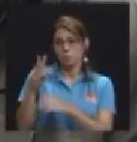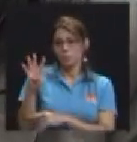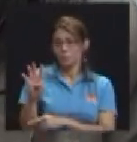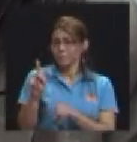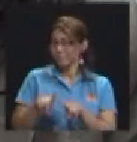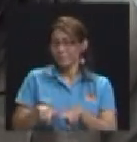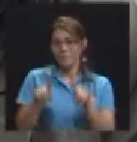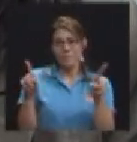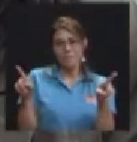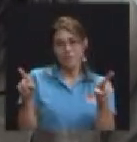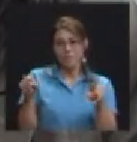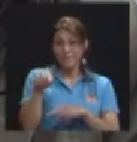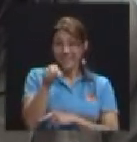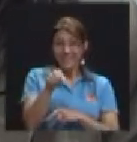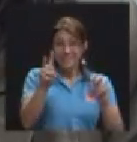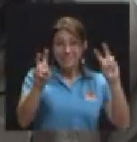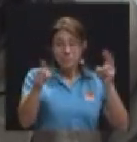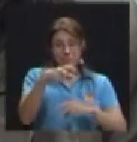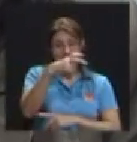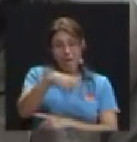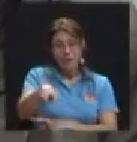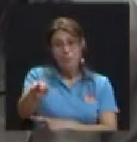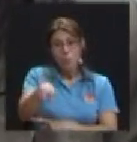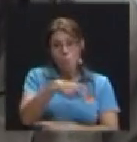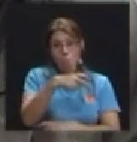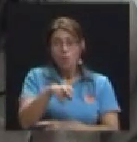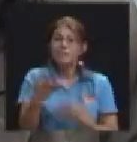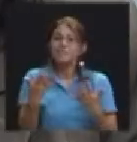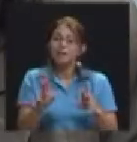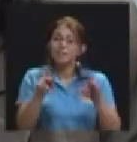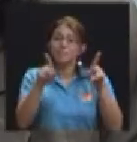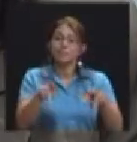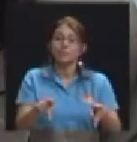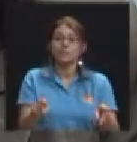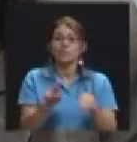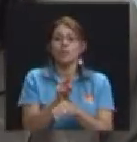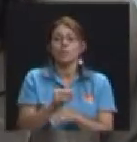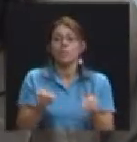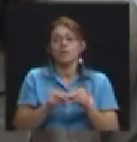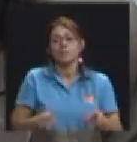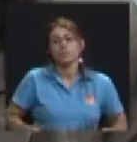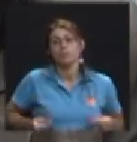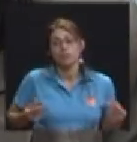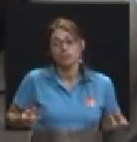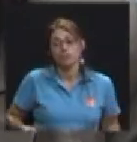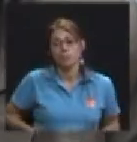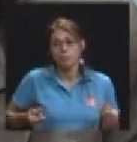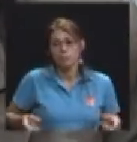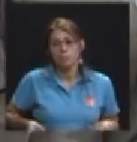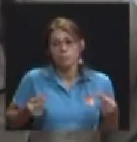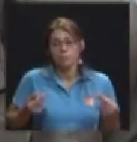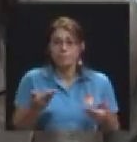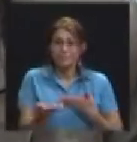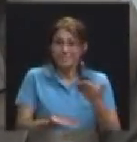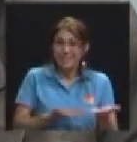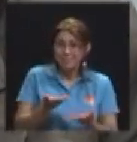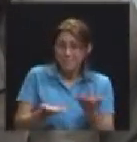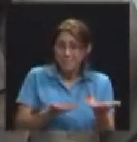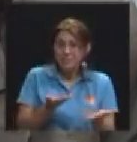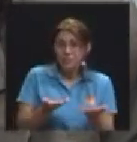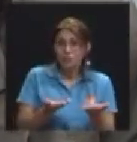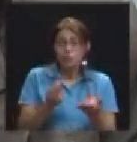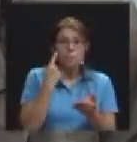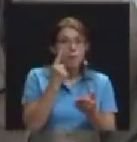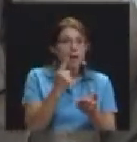transporte, esos rubros que decía Flori han estado creciendo, tanto los servicios, pero también la compra